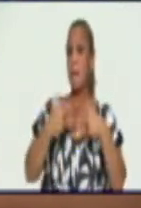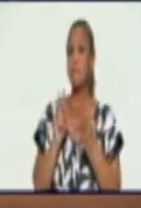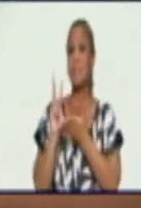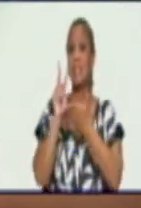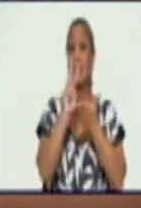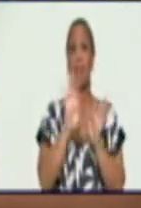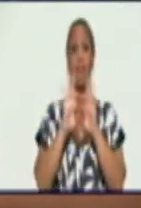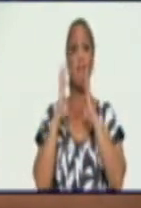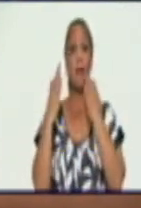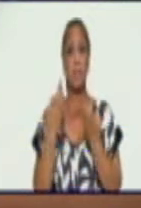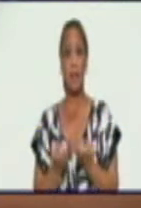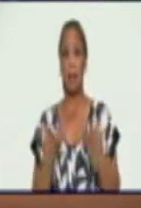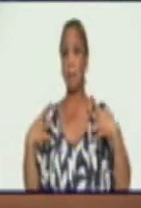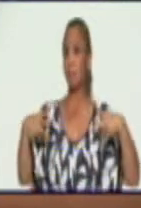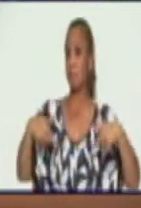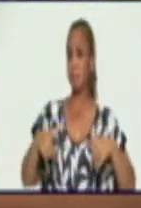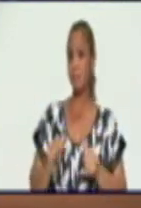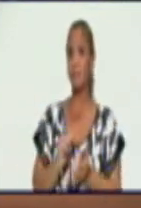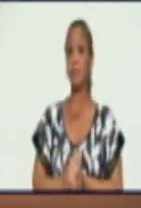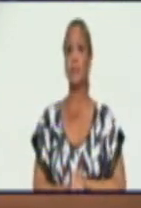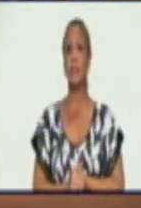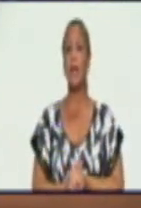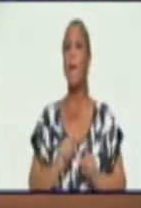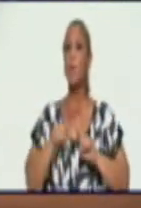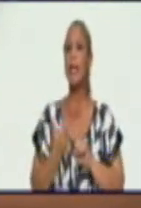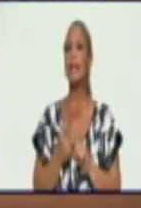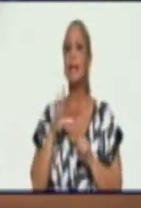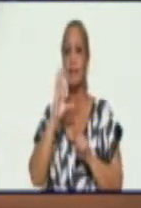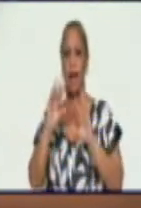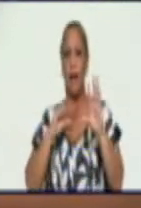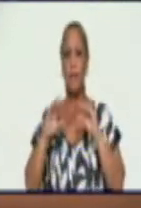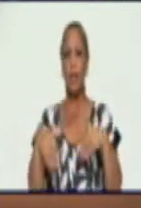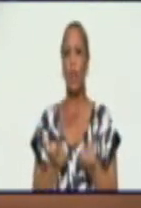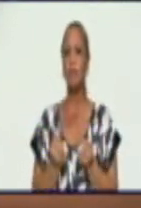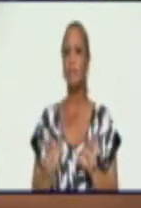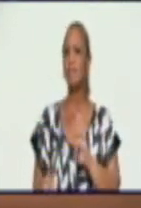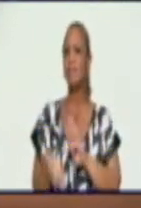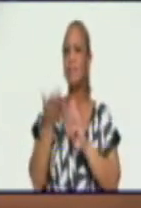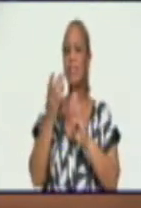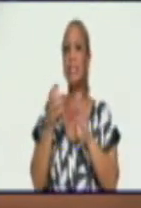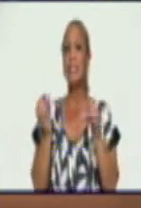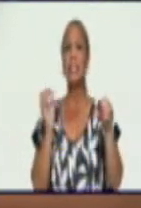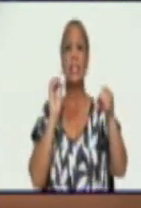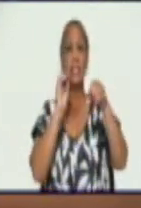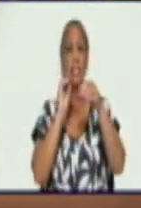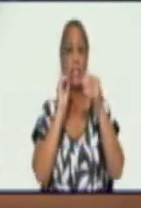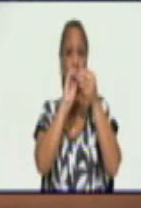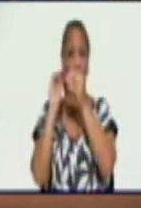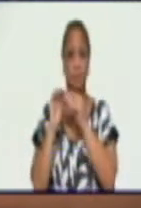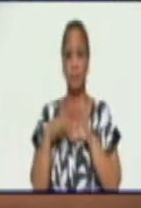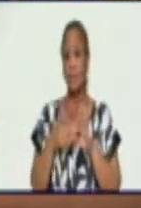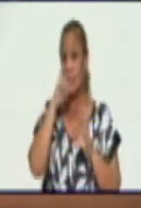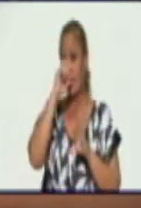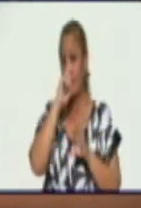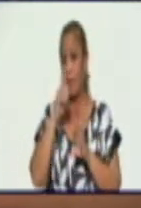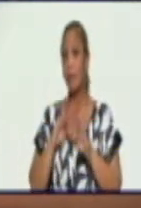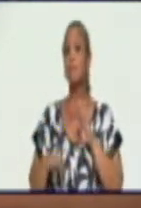familiares porque ya se ha hablado de la alta incidencia que ha tenido también la pandemia en las edades pediátricas y